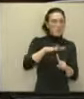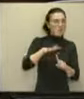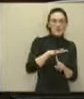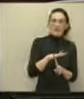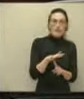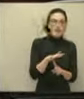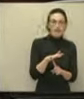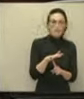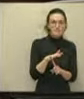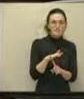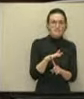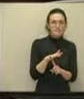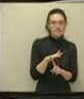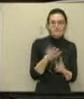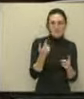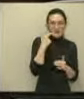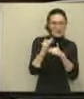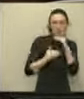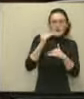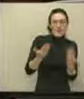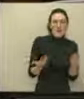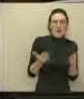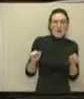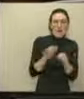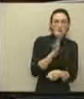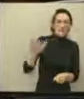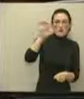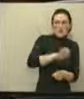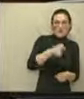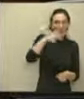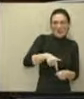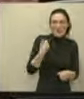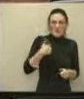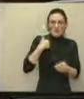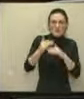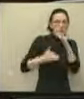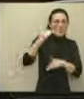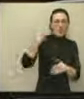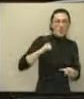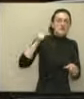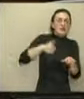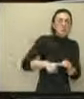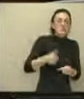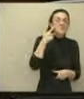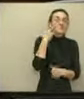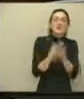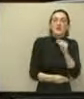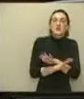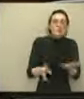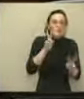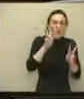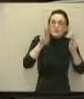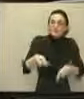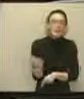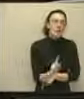superada en el ámbito europeo y, desde luego, aquí deberíamos haberlo superado hace tiempo. Y, desgraciadamente, veo que no es